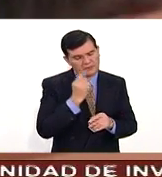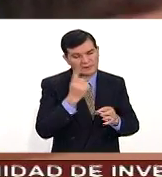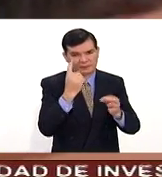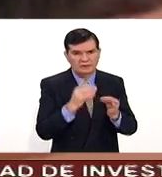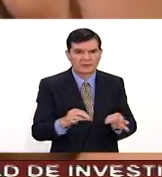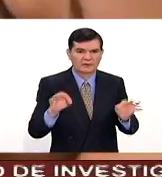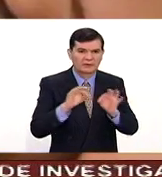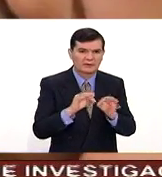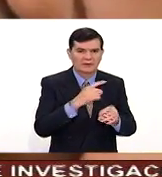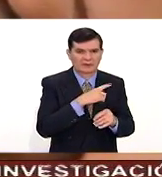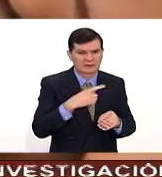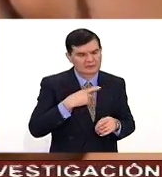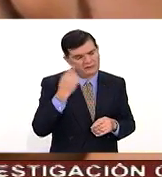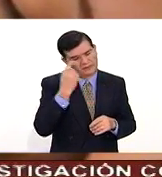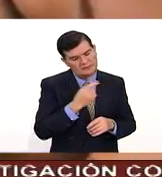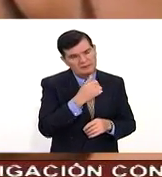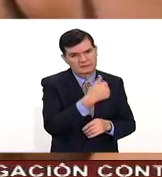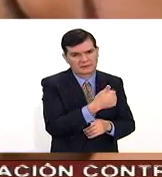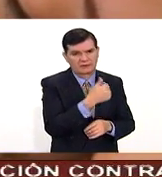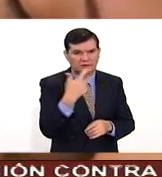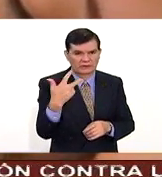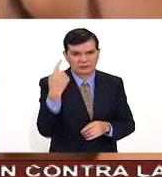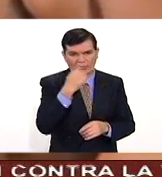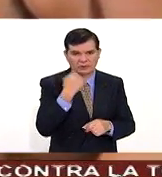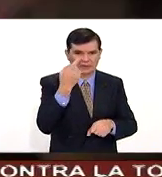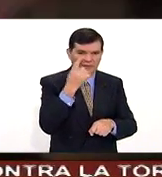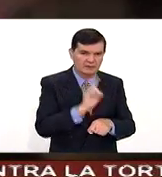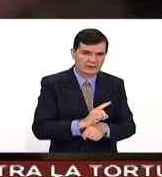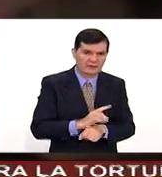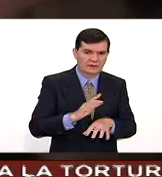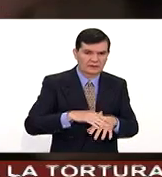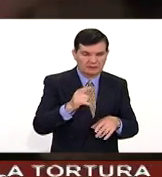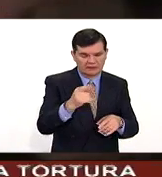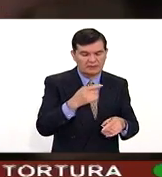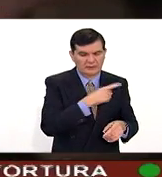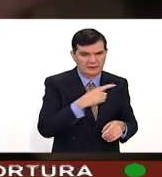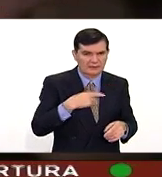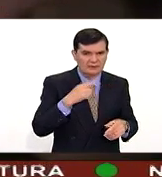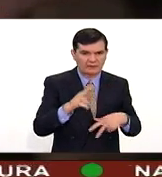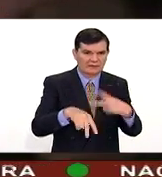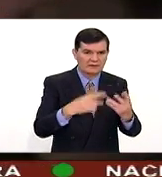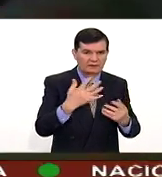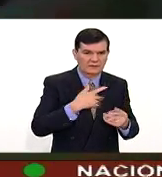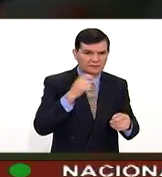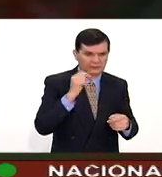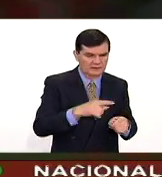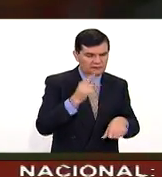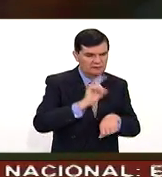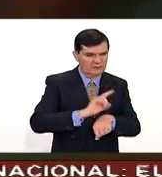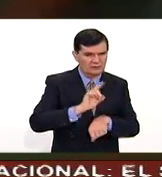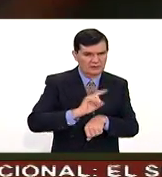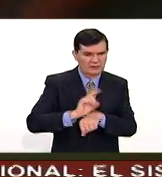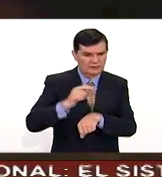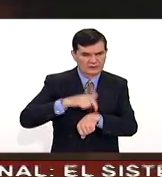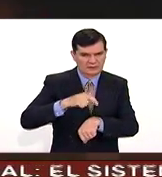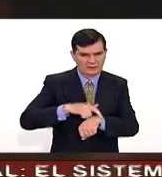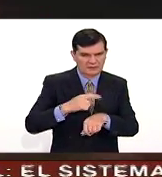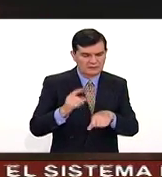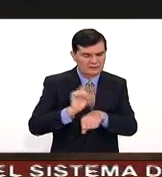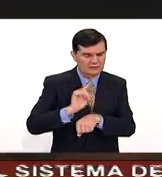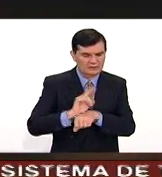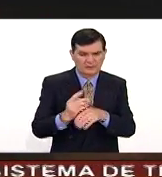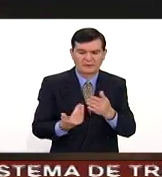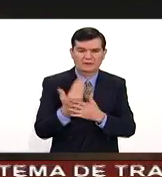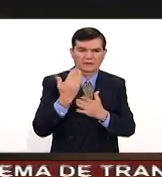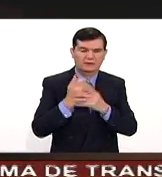importante también, hay que dormir de 6 a 8 horas diarias y se recomienda que te vayas a dormir a la misma hora y te despiertes a la